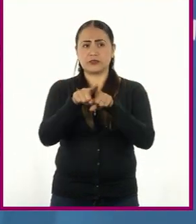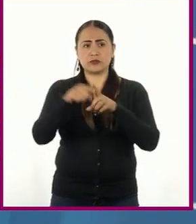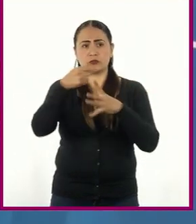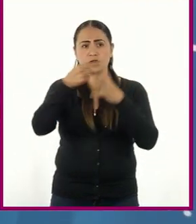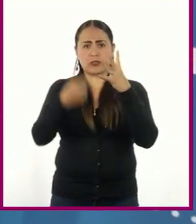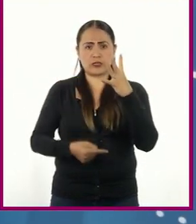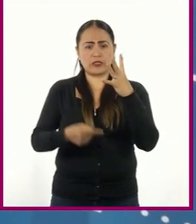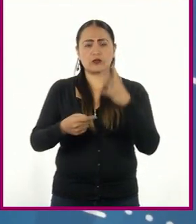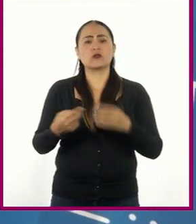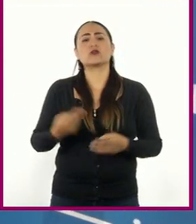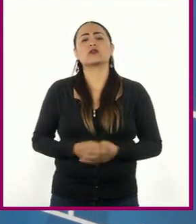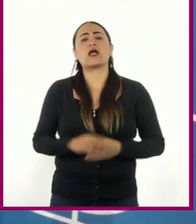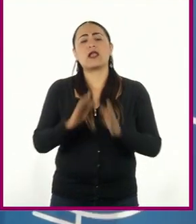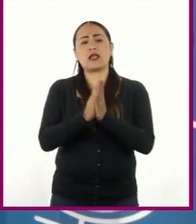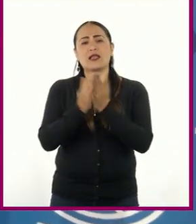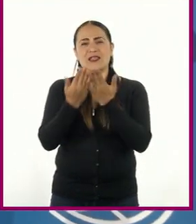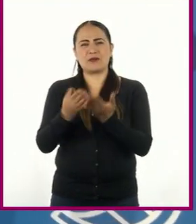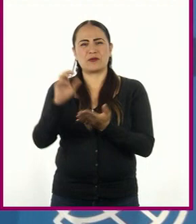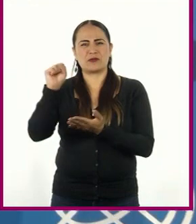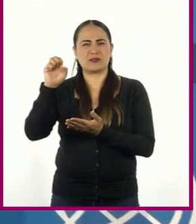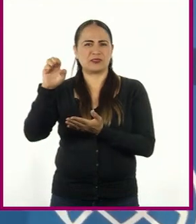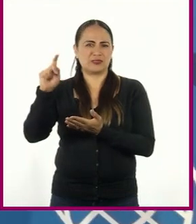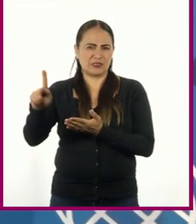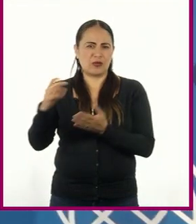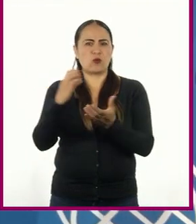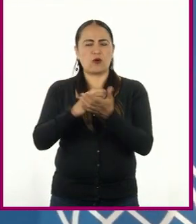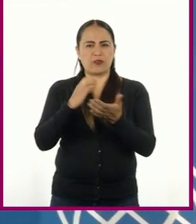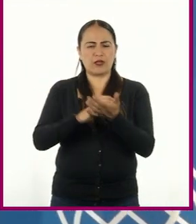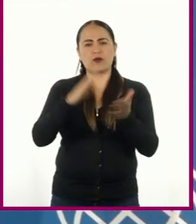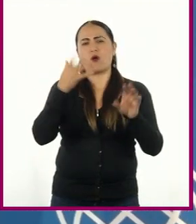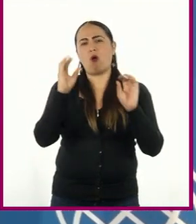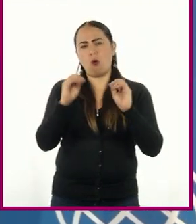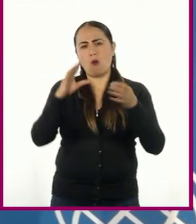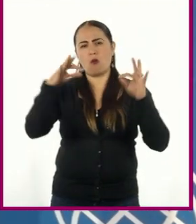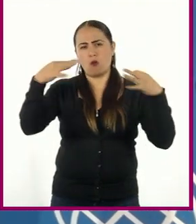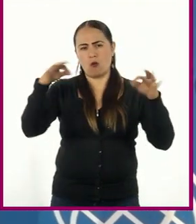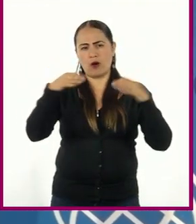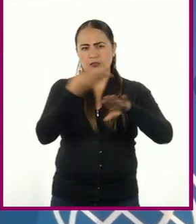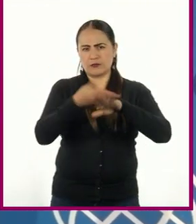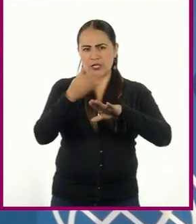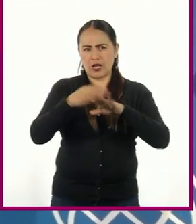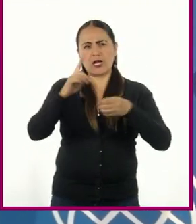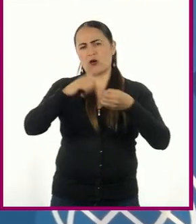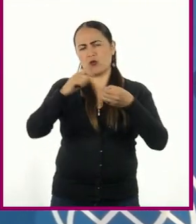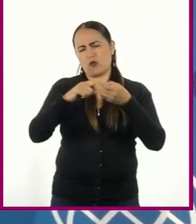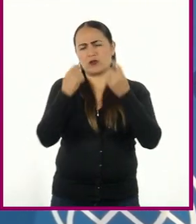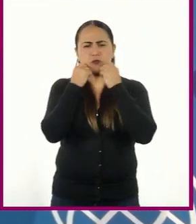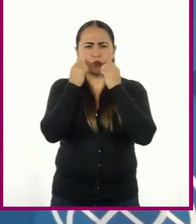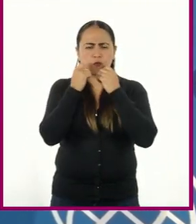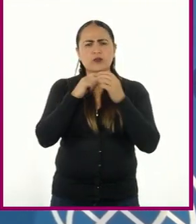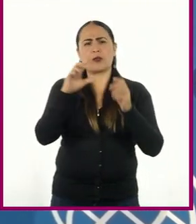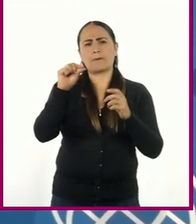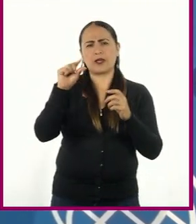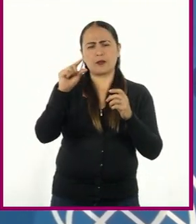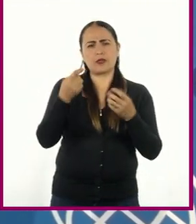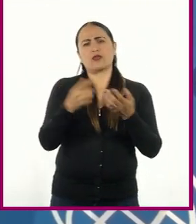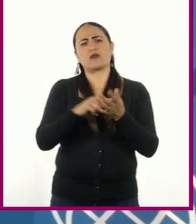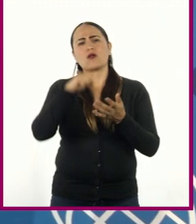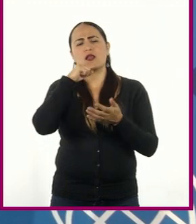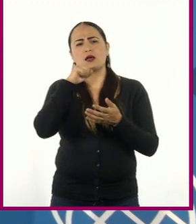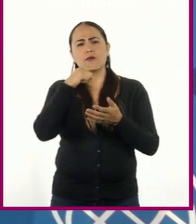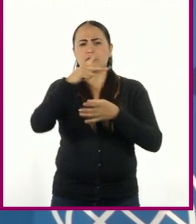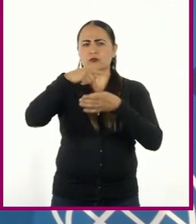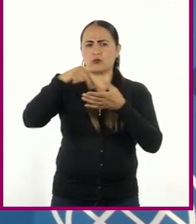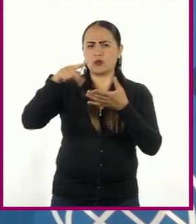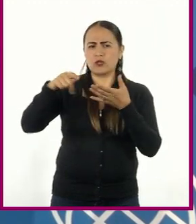invito a tener cerca su libro de texto, cuaderno u hojas blancas y de colores, pegamento, también lápiz o bolígrafo y colores